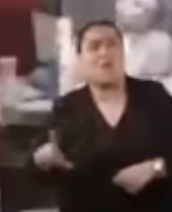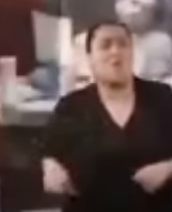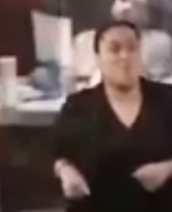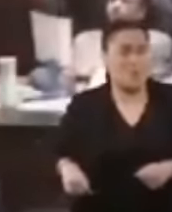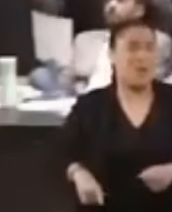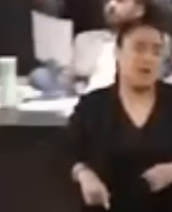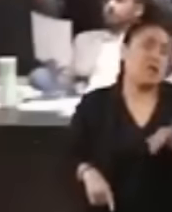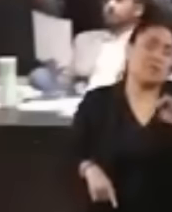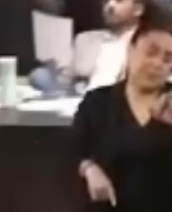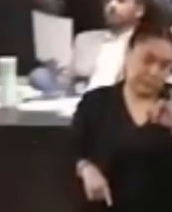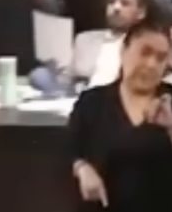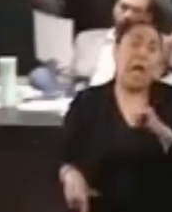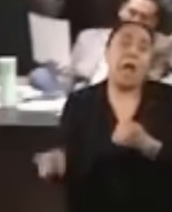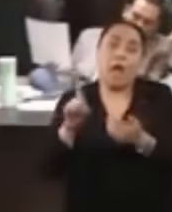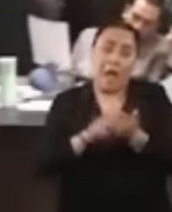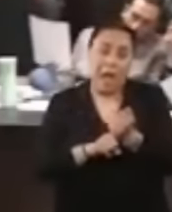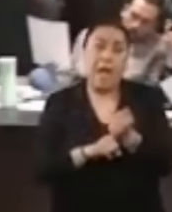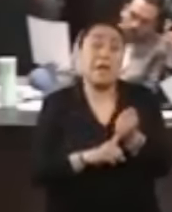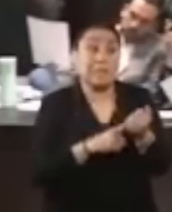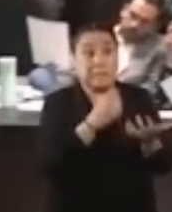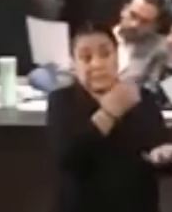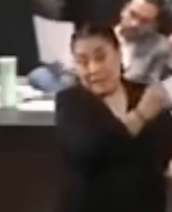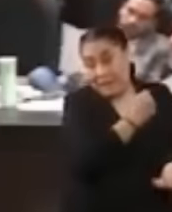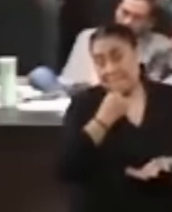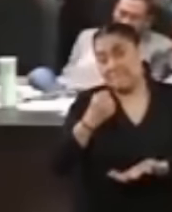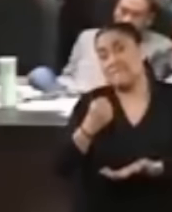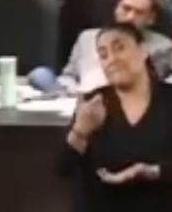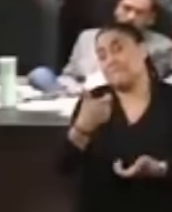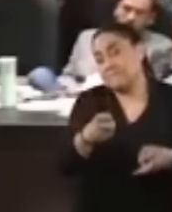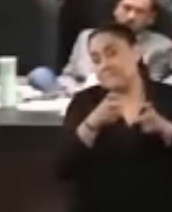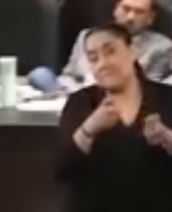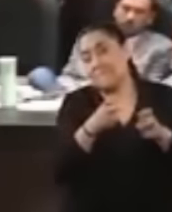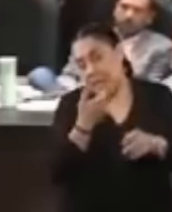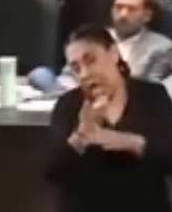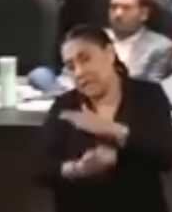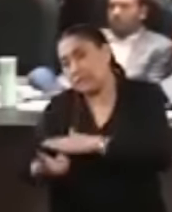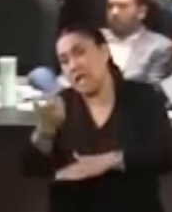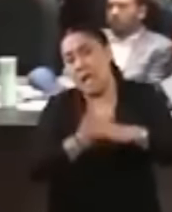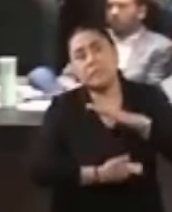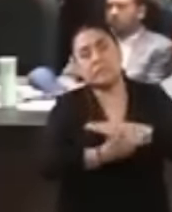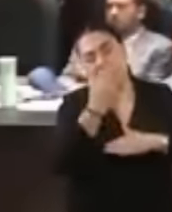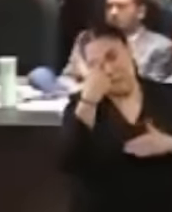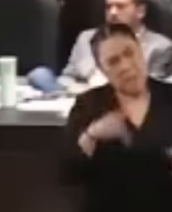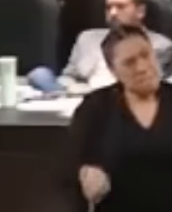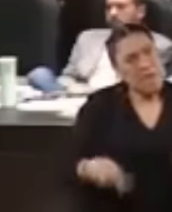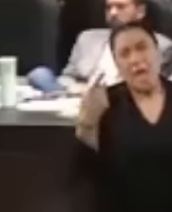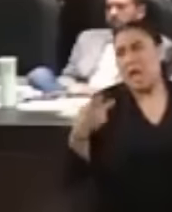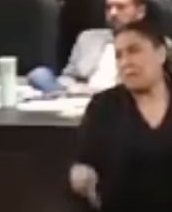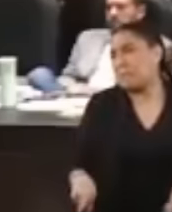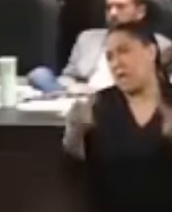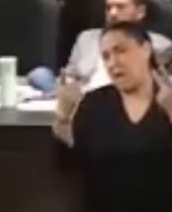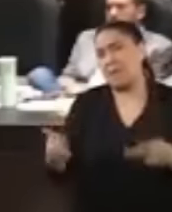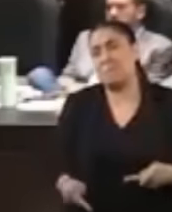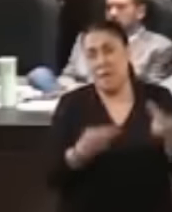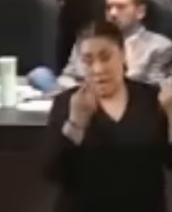hoy desfilaban las maletas de esa oficina donde les daban dinero para que vendieran al país, para que